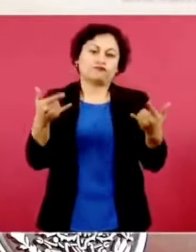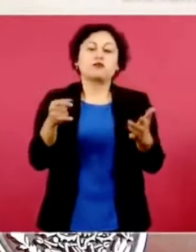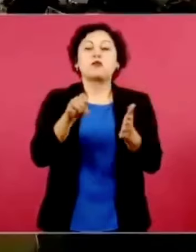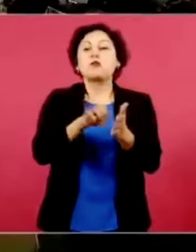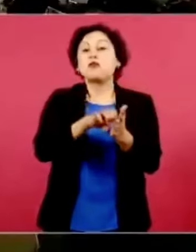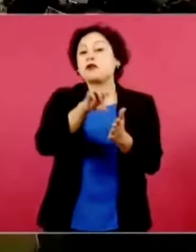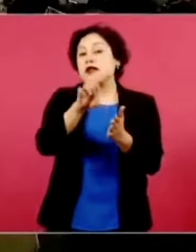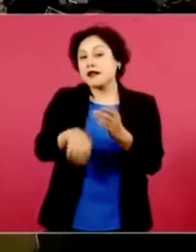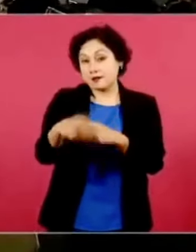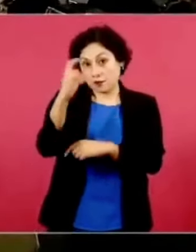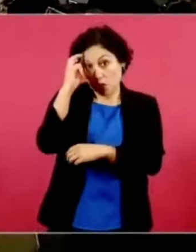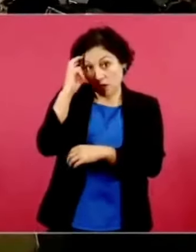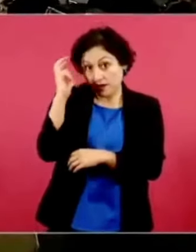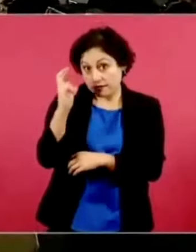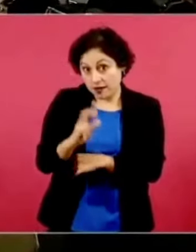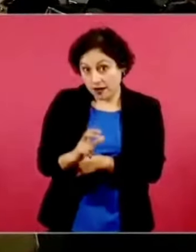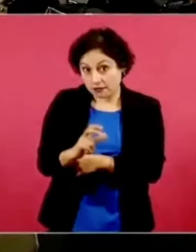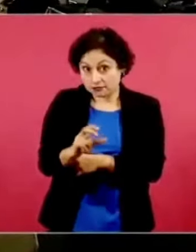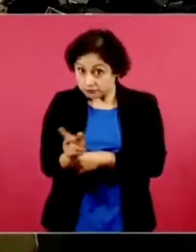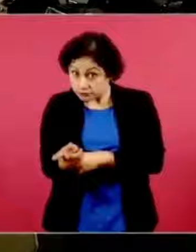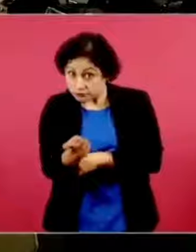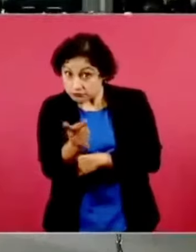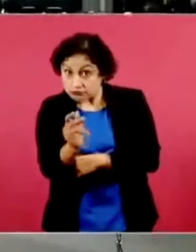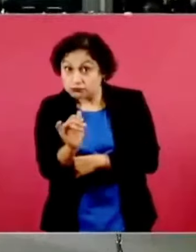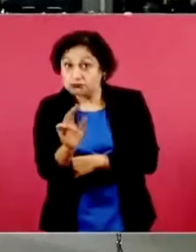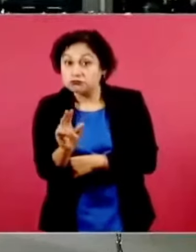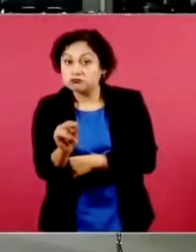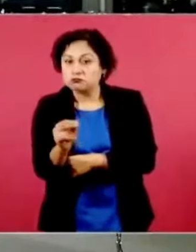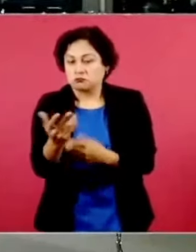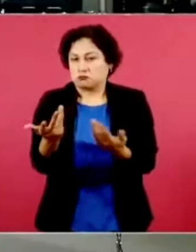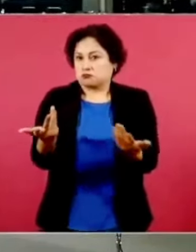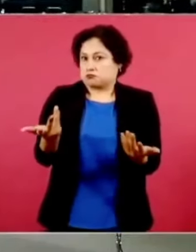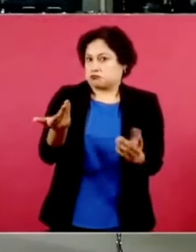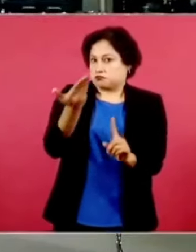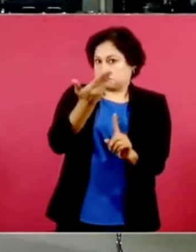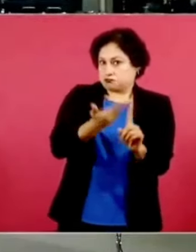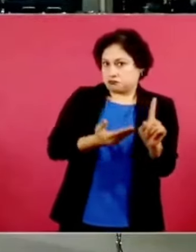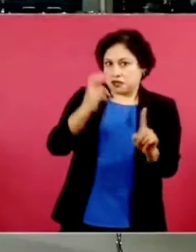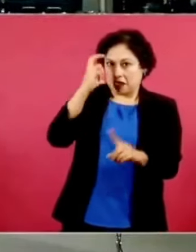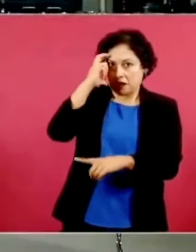¿No les parece? Es el padre de nuestra patria.